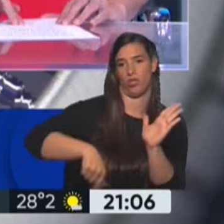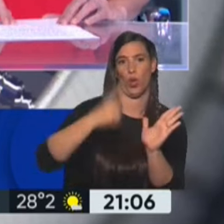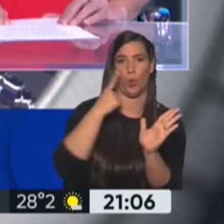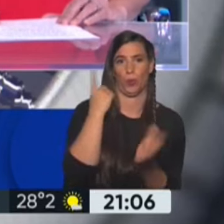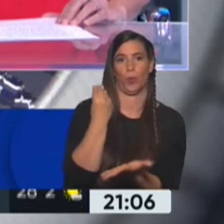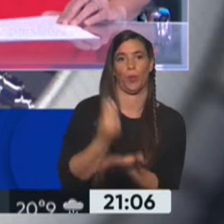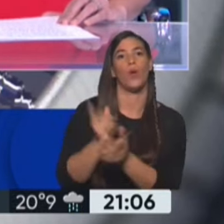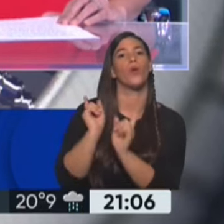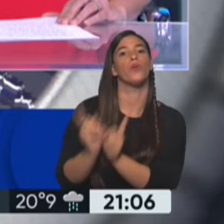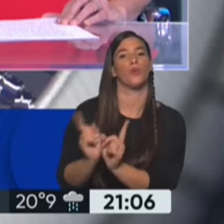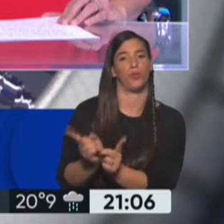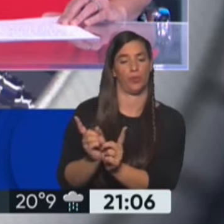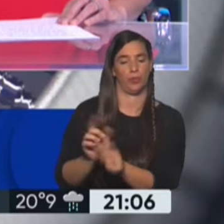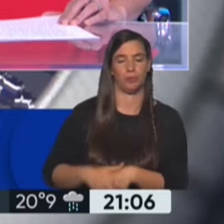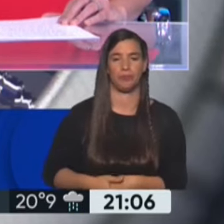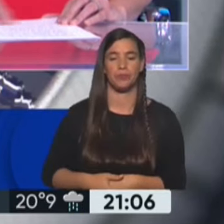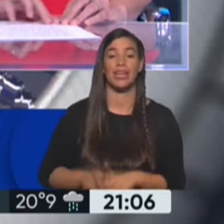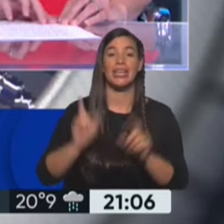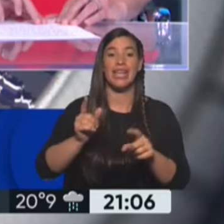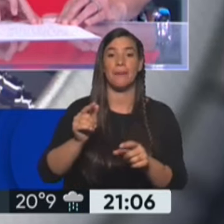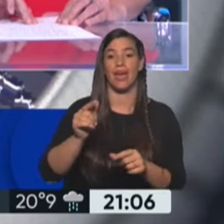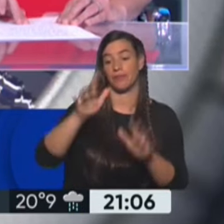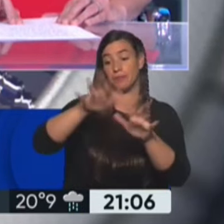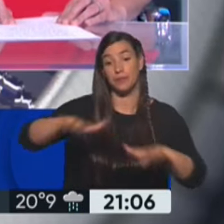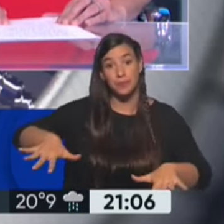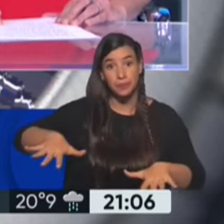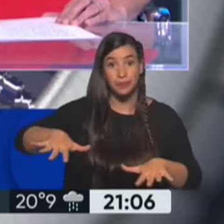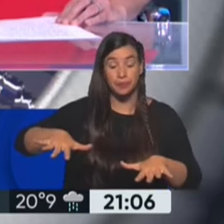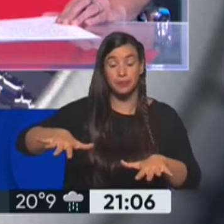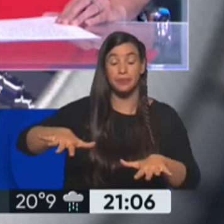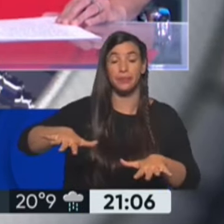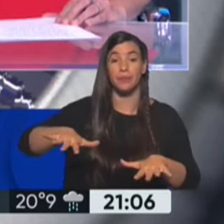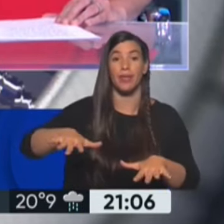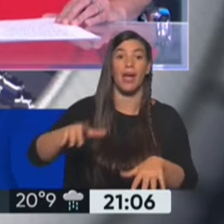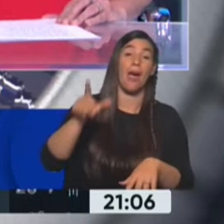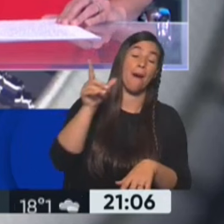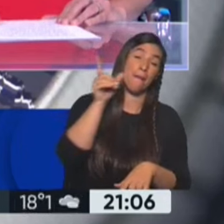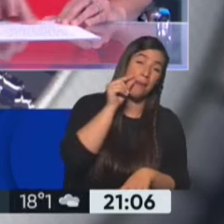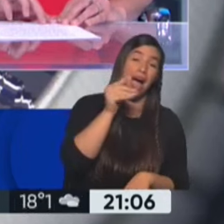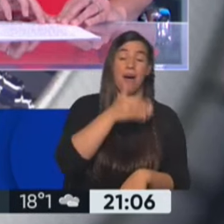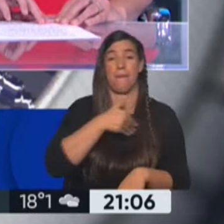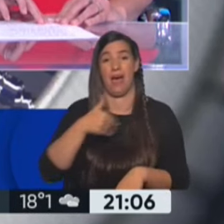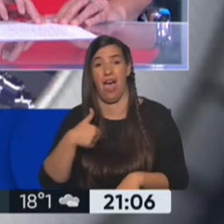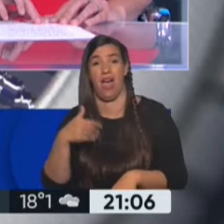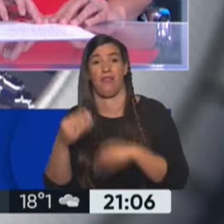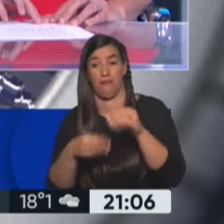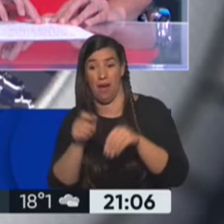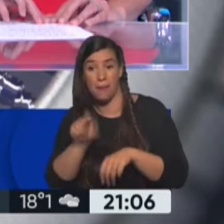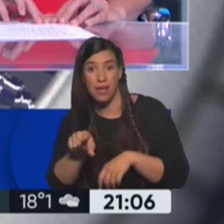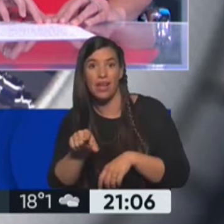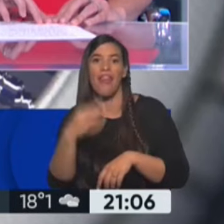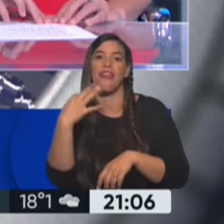continua, ajá, de 10 años. Exactamente. Y para menores de edad, sus padres, madres o tutores deben, sí, tener